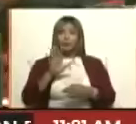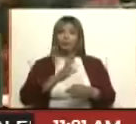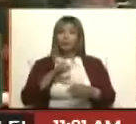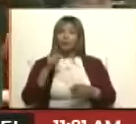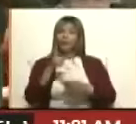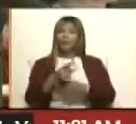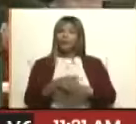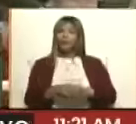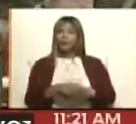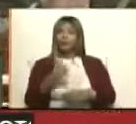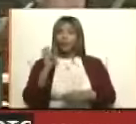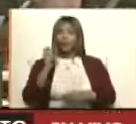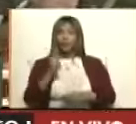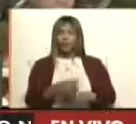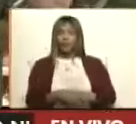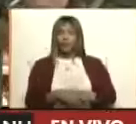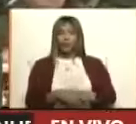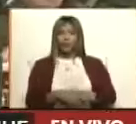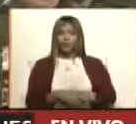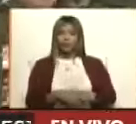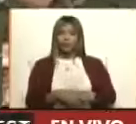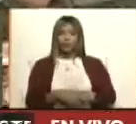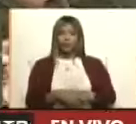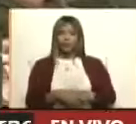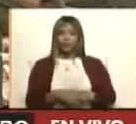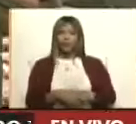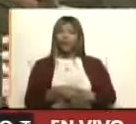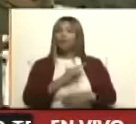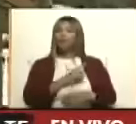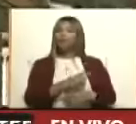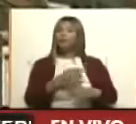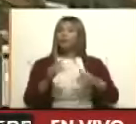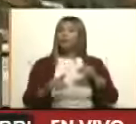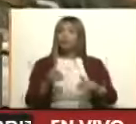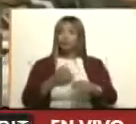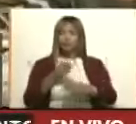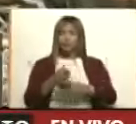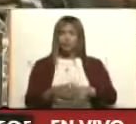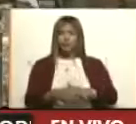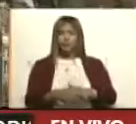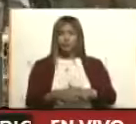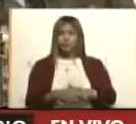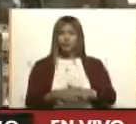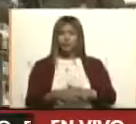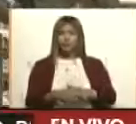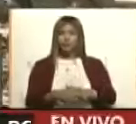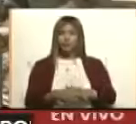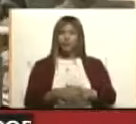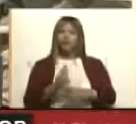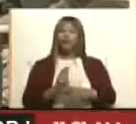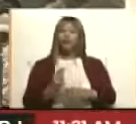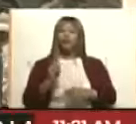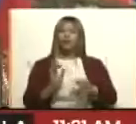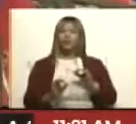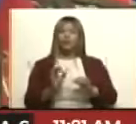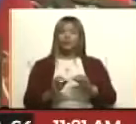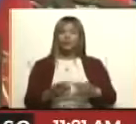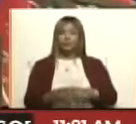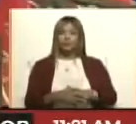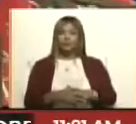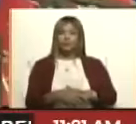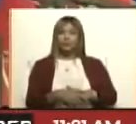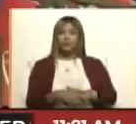la Constitución, el Poder Electoral acude a el Tribunal Supremo de Justicia, a la